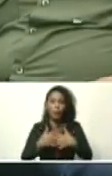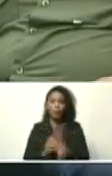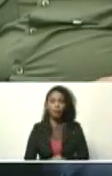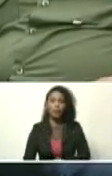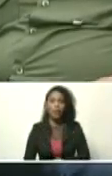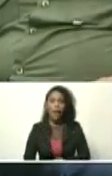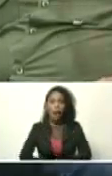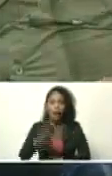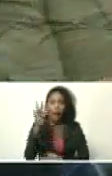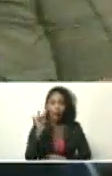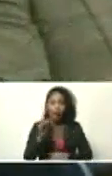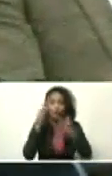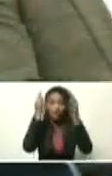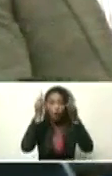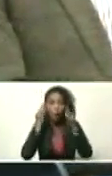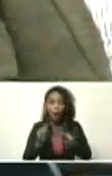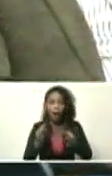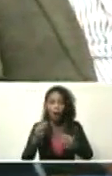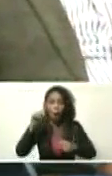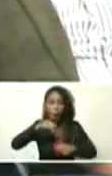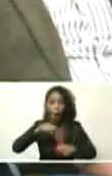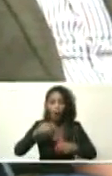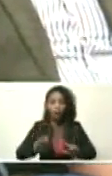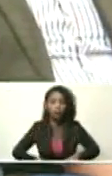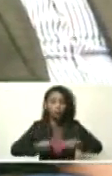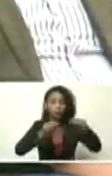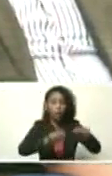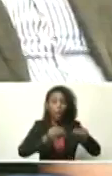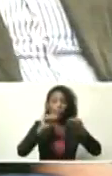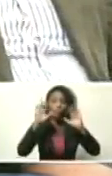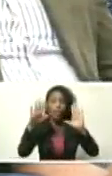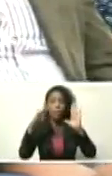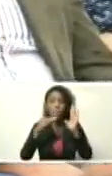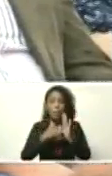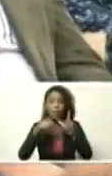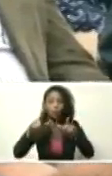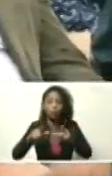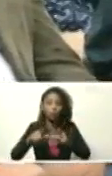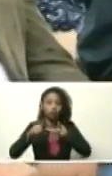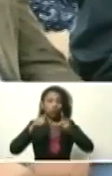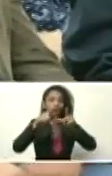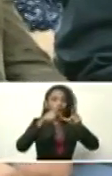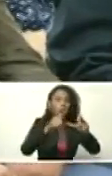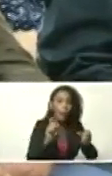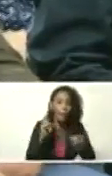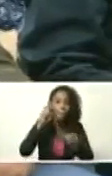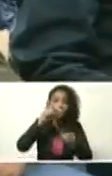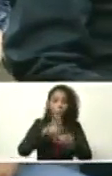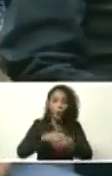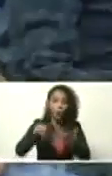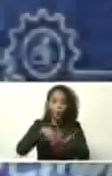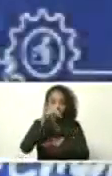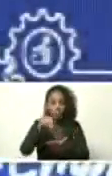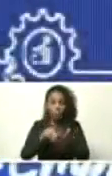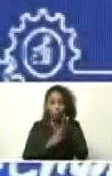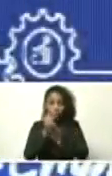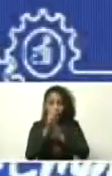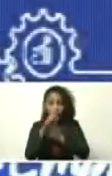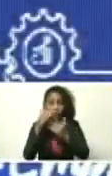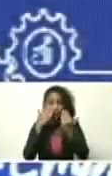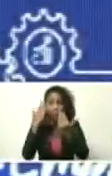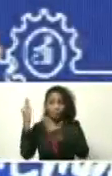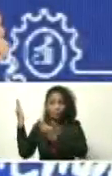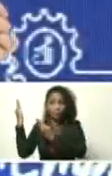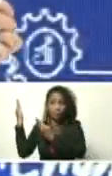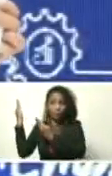de formalización. Estamos entregando en todo el país 10.000 certificados del Registro Nacional de Emprendimiento, que es este certificado que